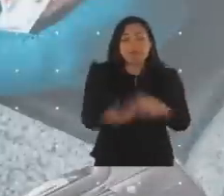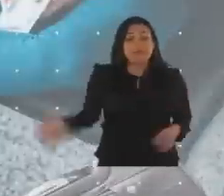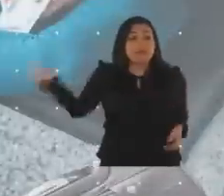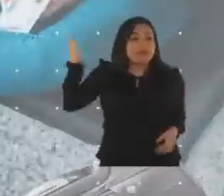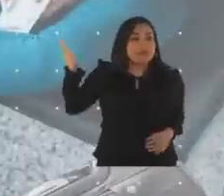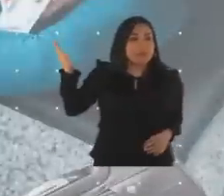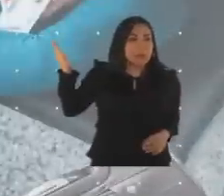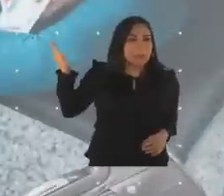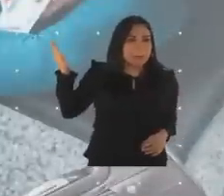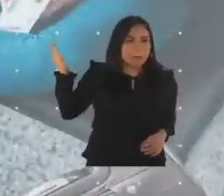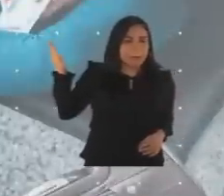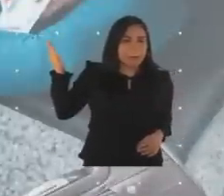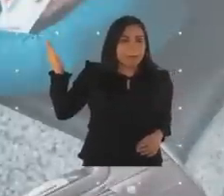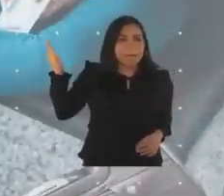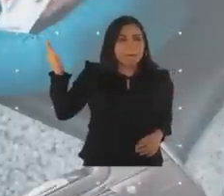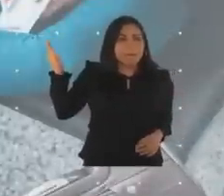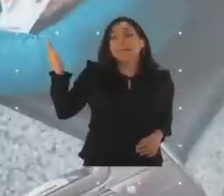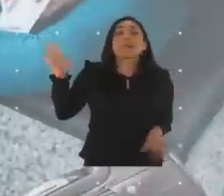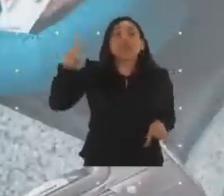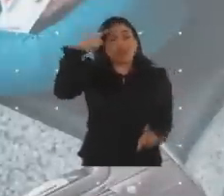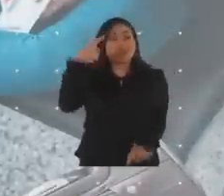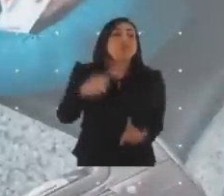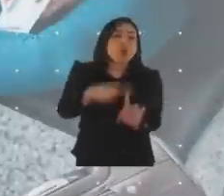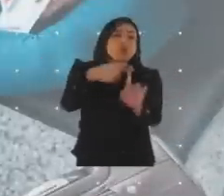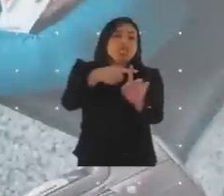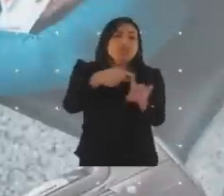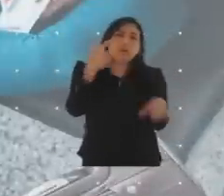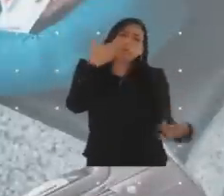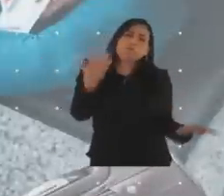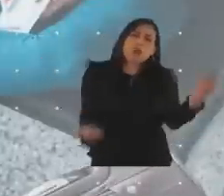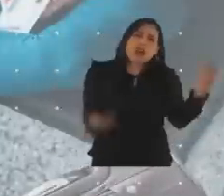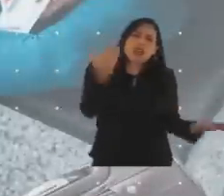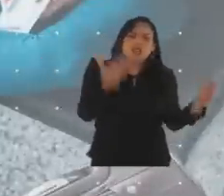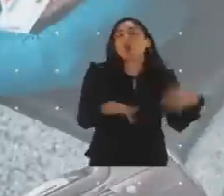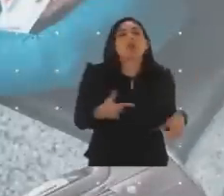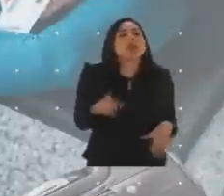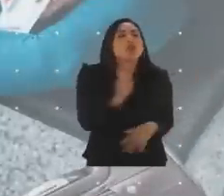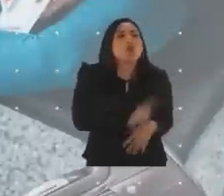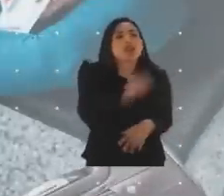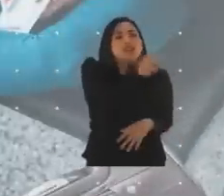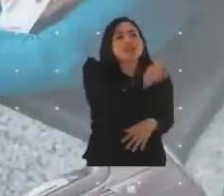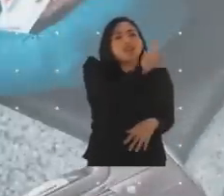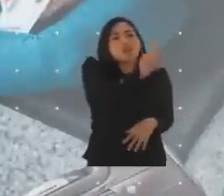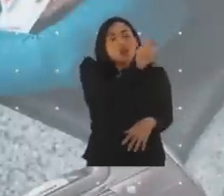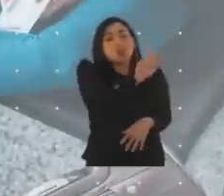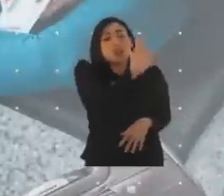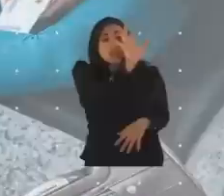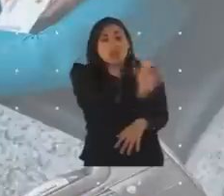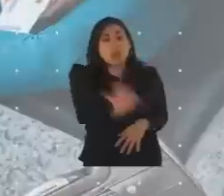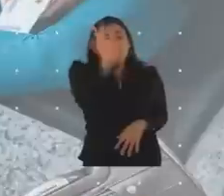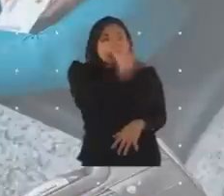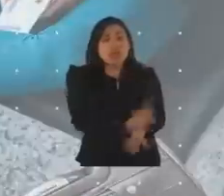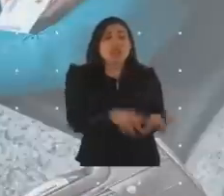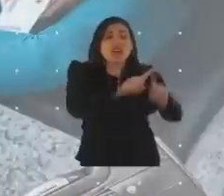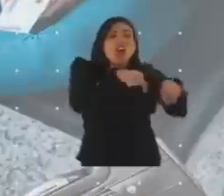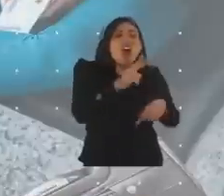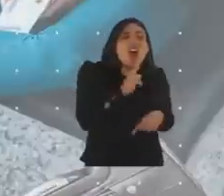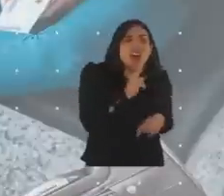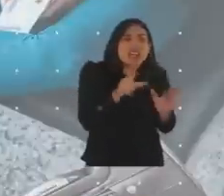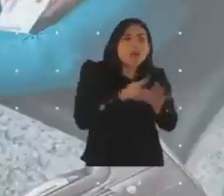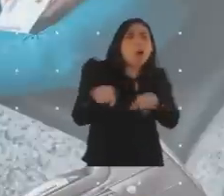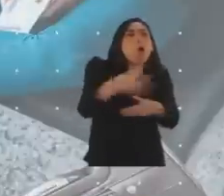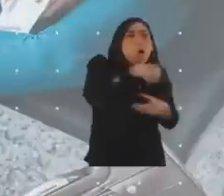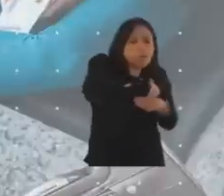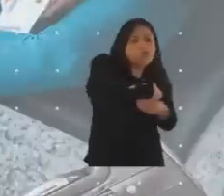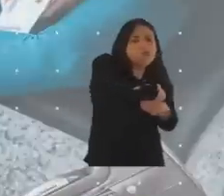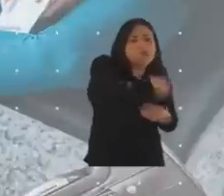a continuación. Miren, cierra de forma positiva. En promedio, hubo una ocupación del 61.3% de las habitaciones en los diferentes